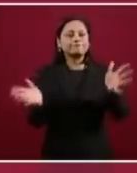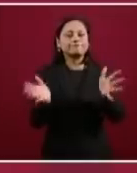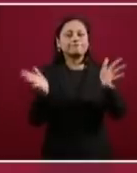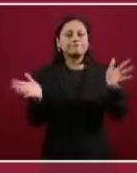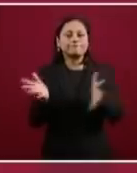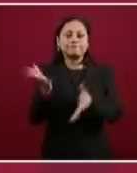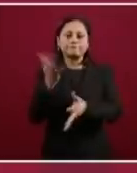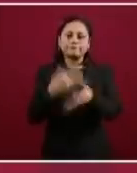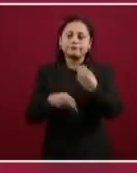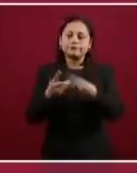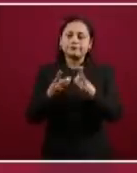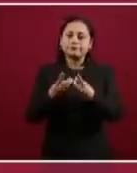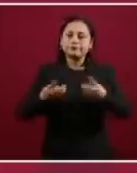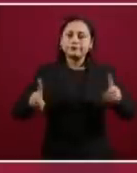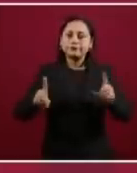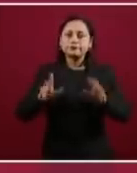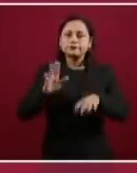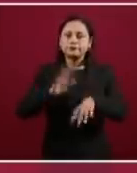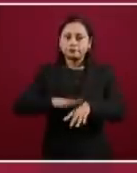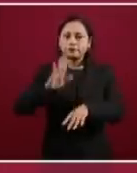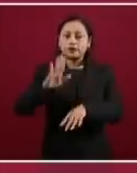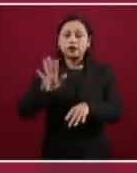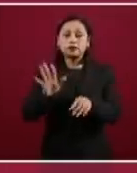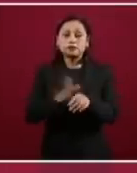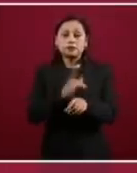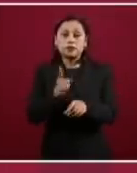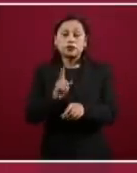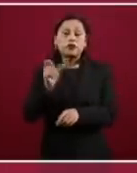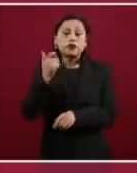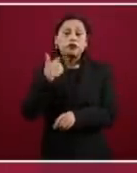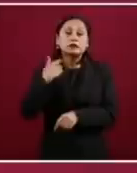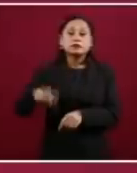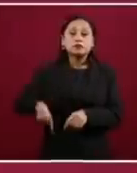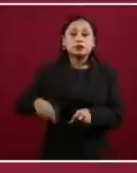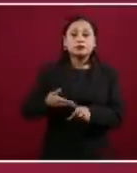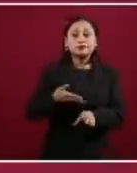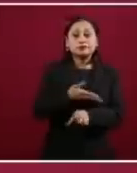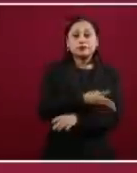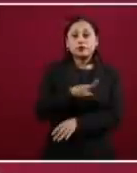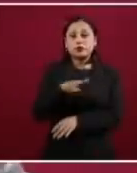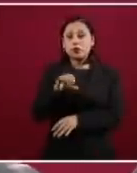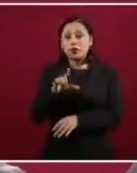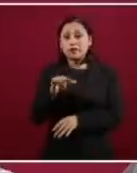rezagado en el periodo neoliberal.